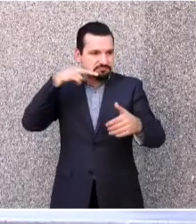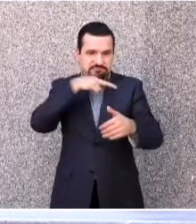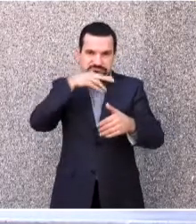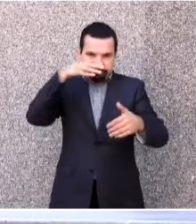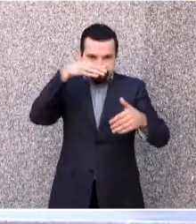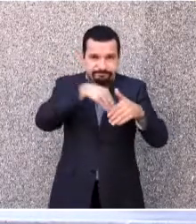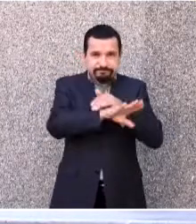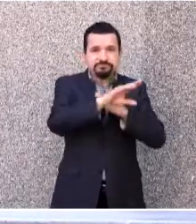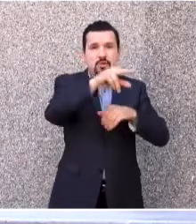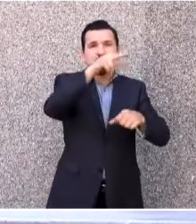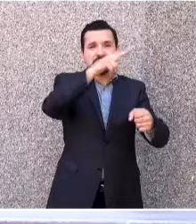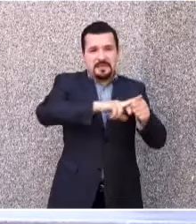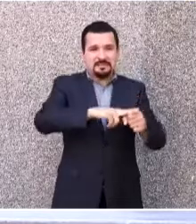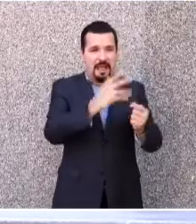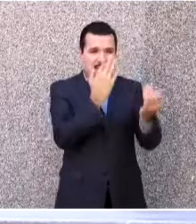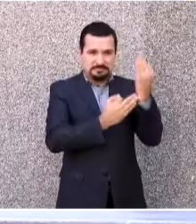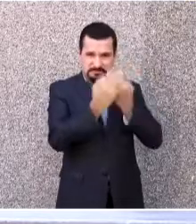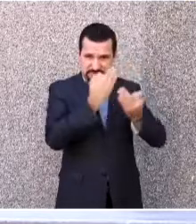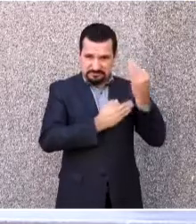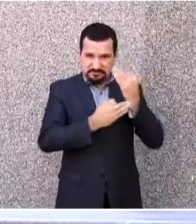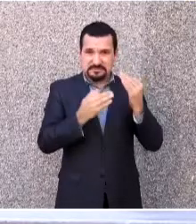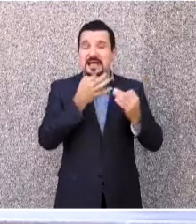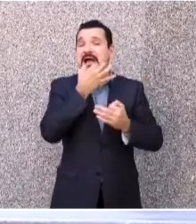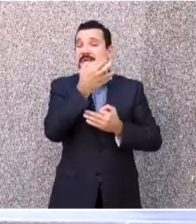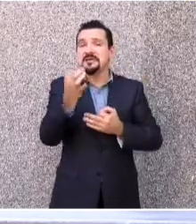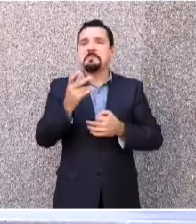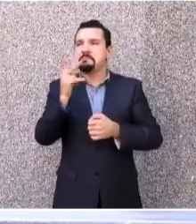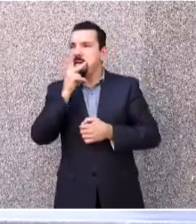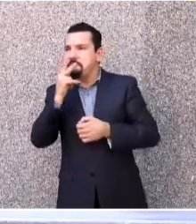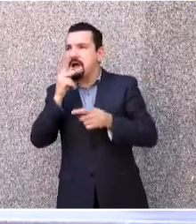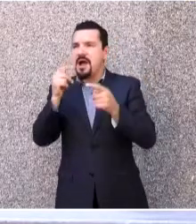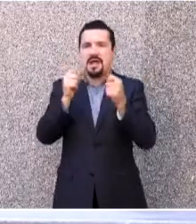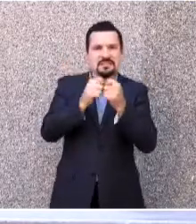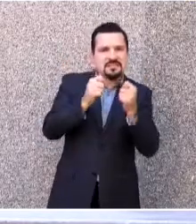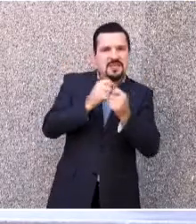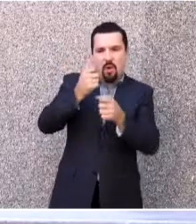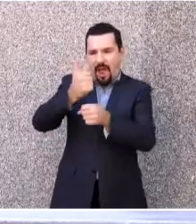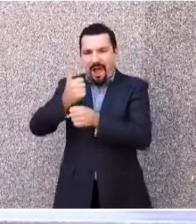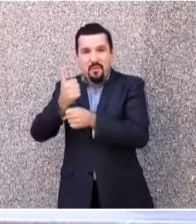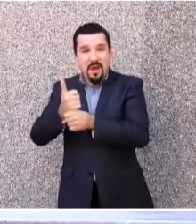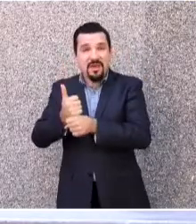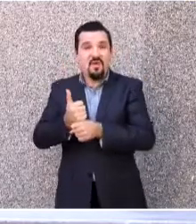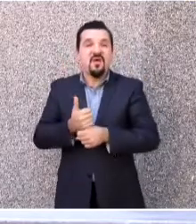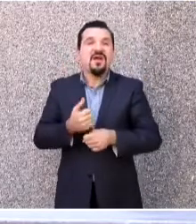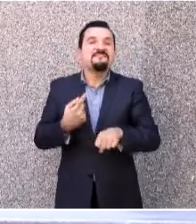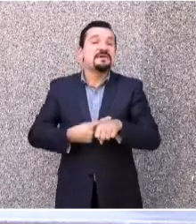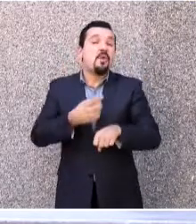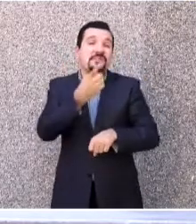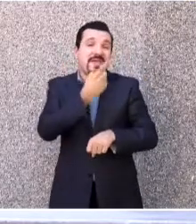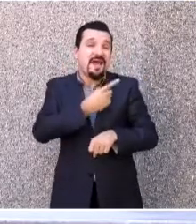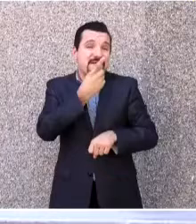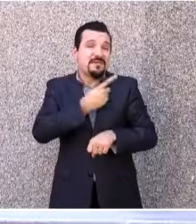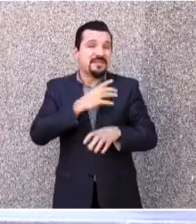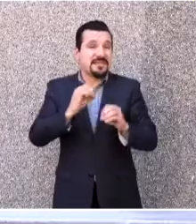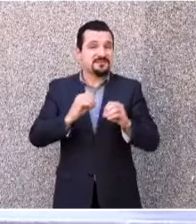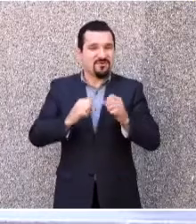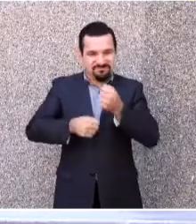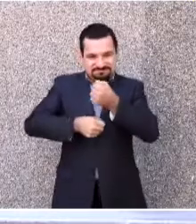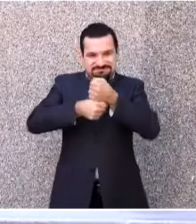nuestro papá, nuestro tío, nuestro abuelito tiene diabetes, es hipertenso,